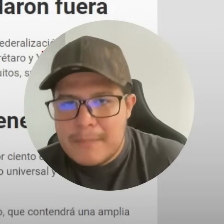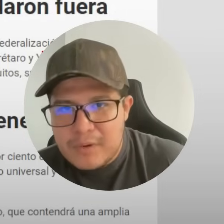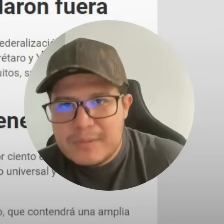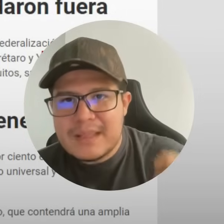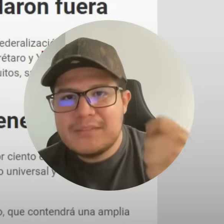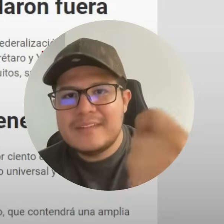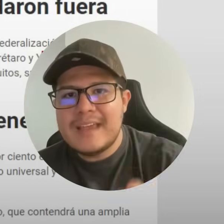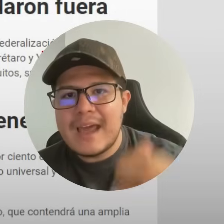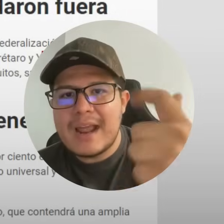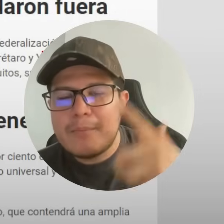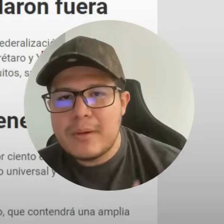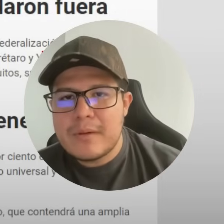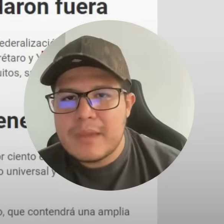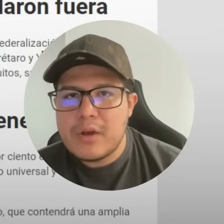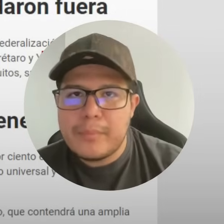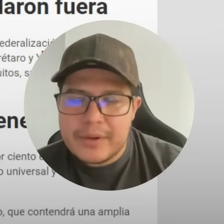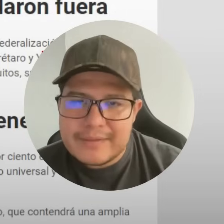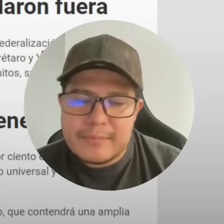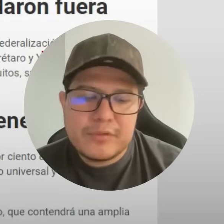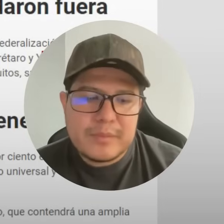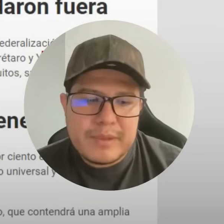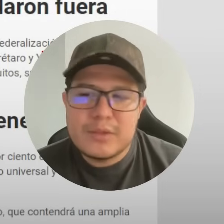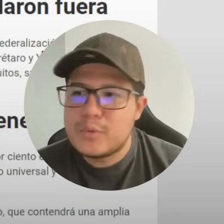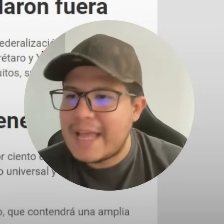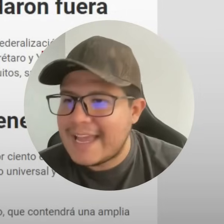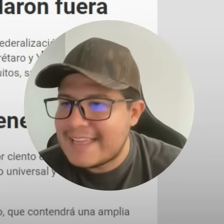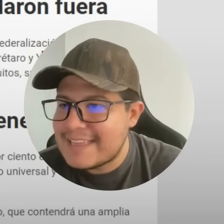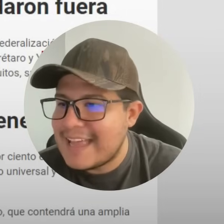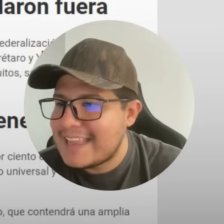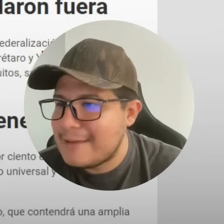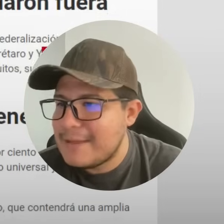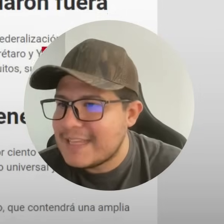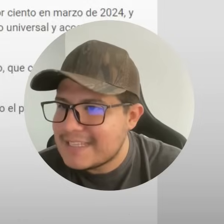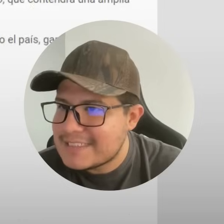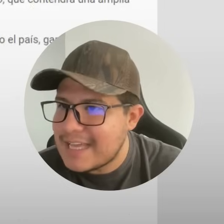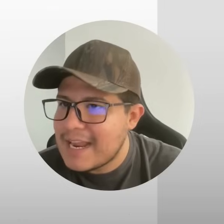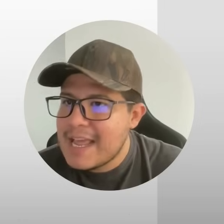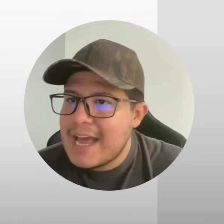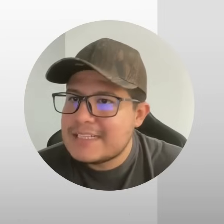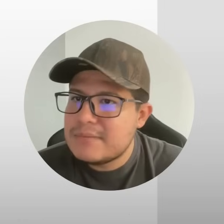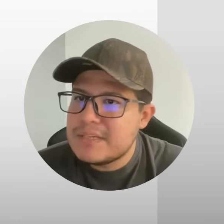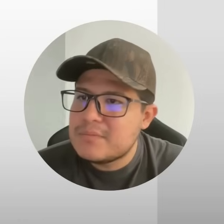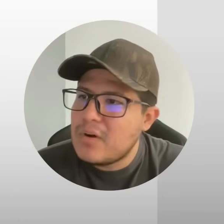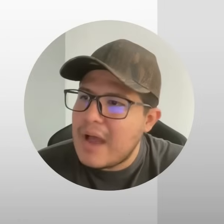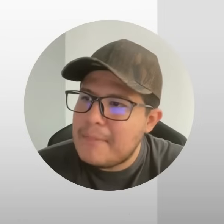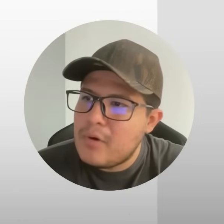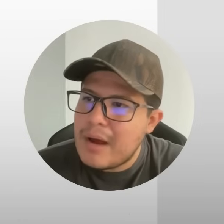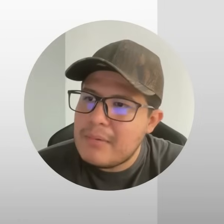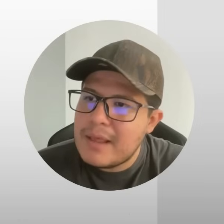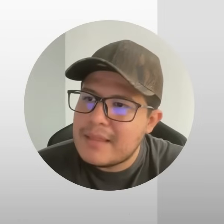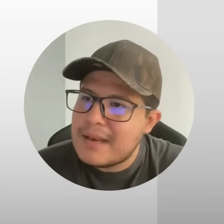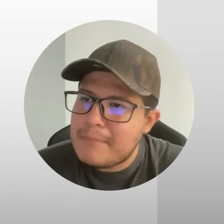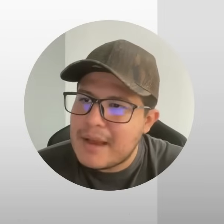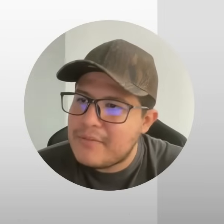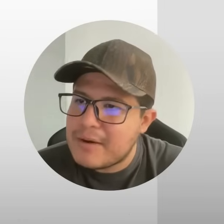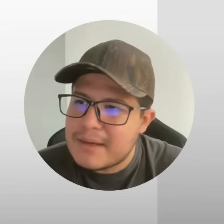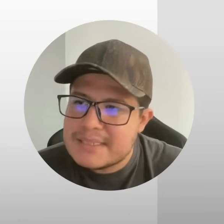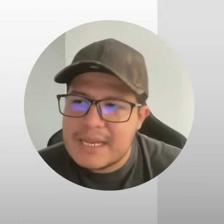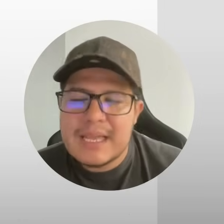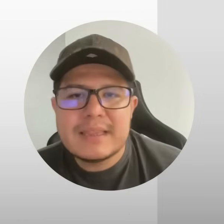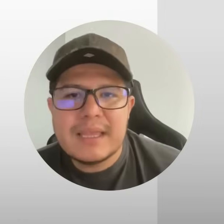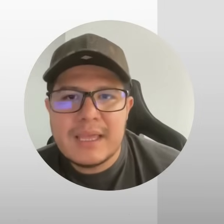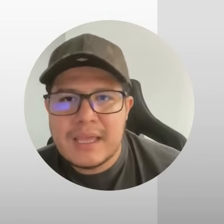requiere pues beneficiar al pueblo de México porque estamos viviendo una agenda de bienestar Asimismo amlo habla de la